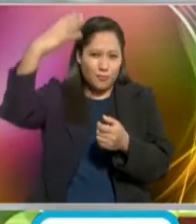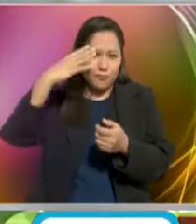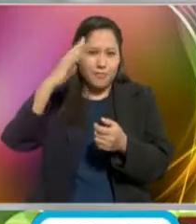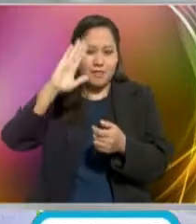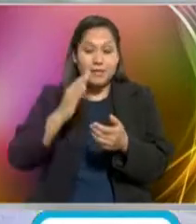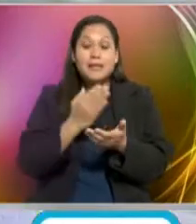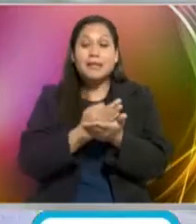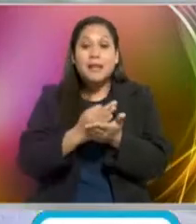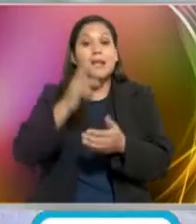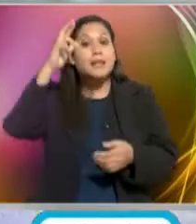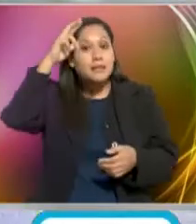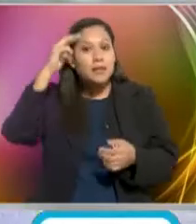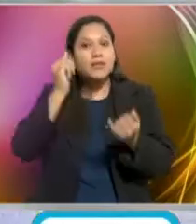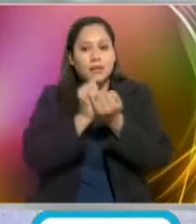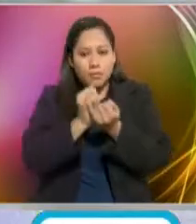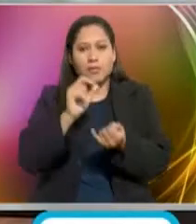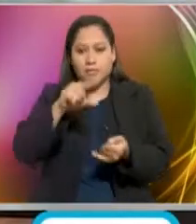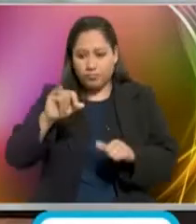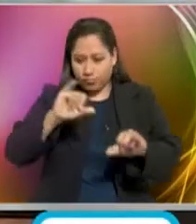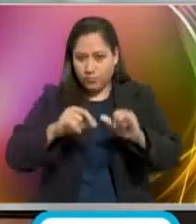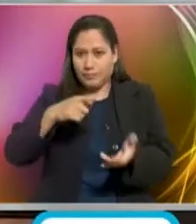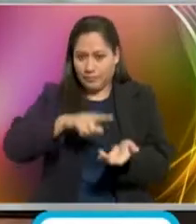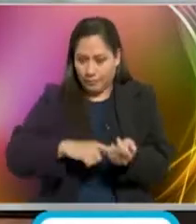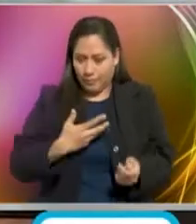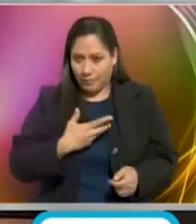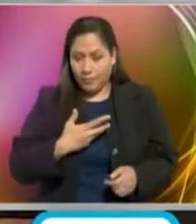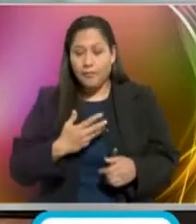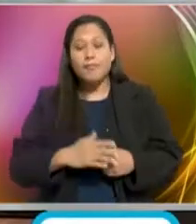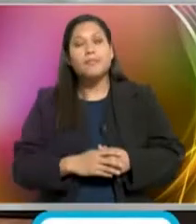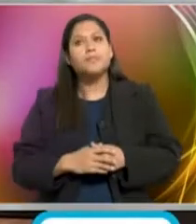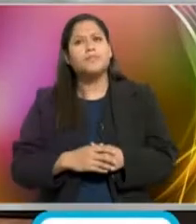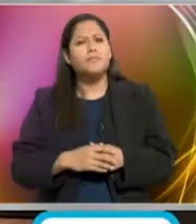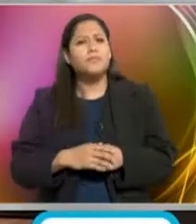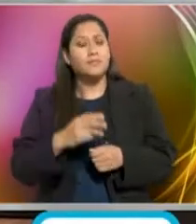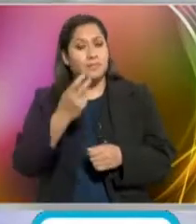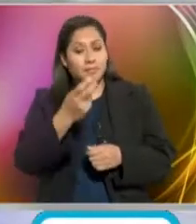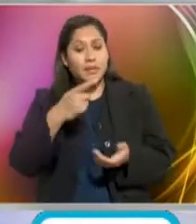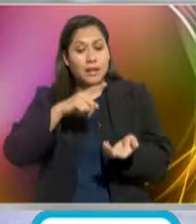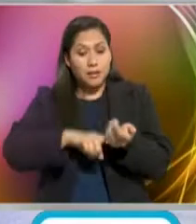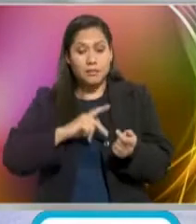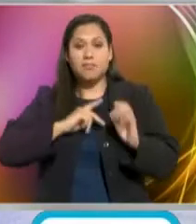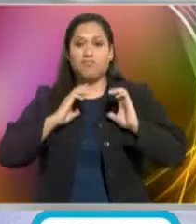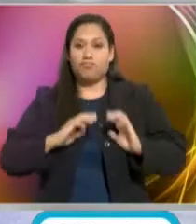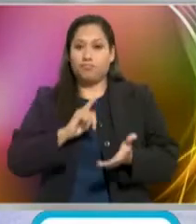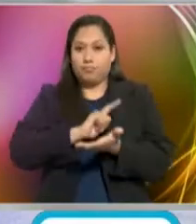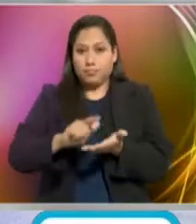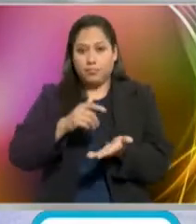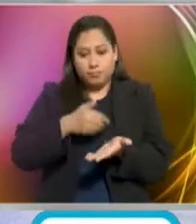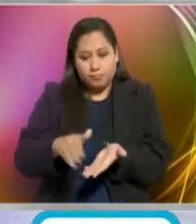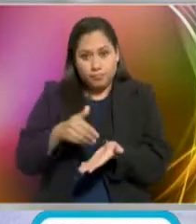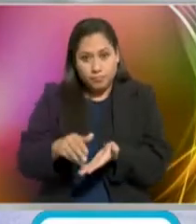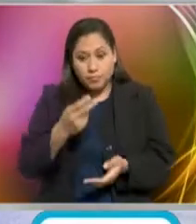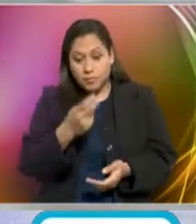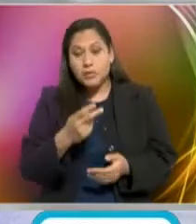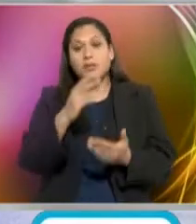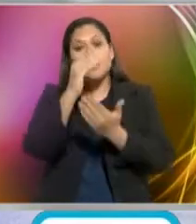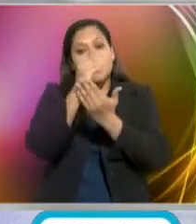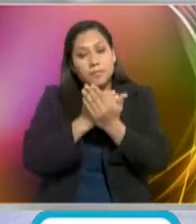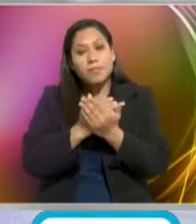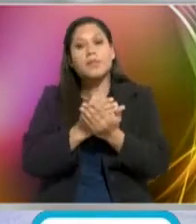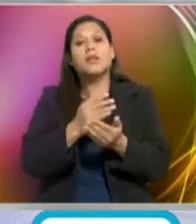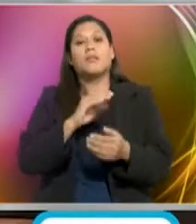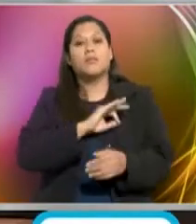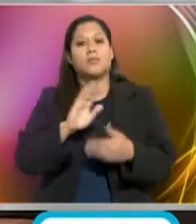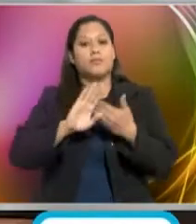también Mira. la zanahoria tiene betacarotenos, Sí. entonces eso es un antioxidante que reduce ciertos tipos de